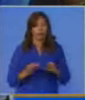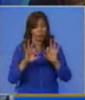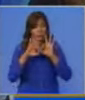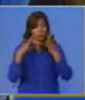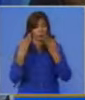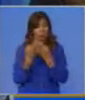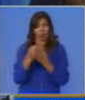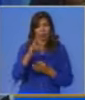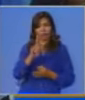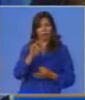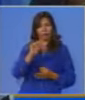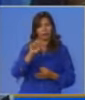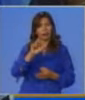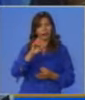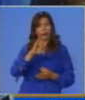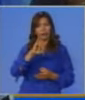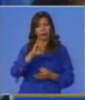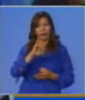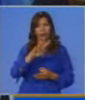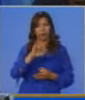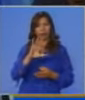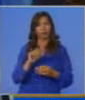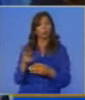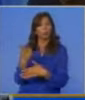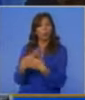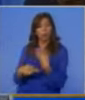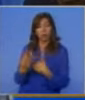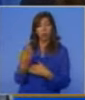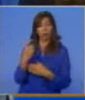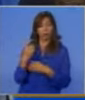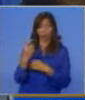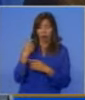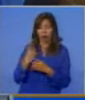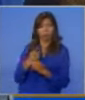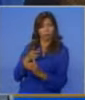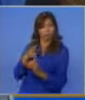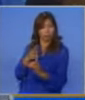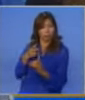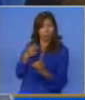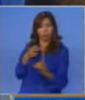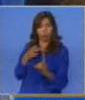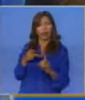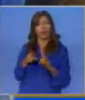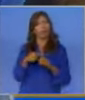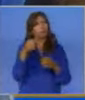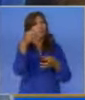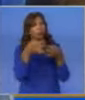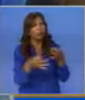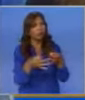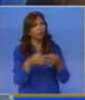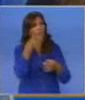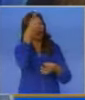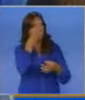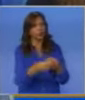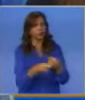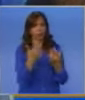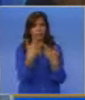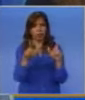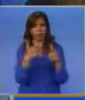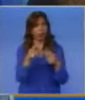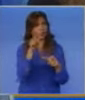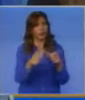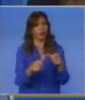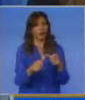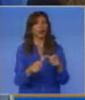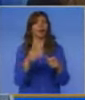familia Valdivieso, el fallo absolutorio para los imputados en el crimen de Fausto Valdivieso se veía venir. Ellos hacen un